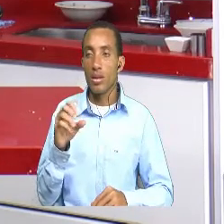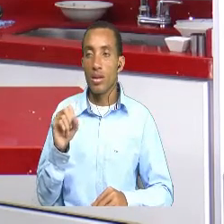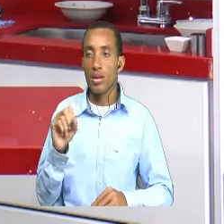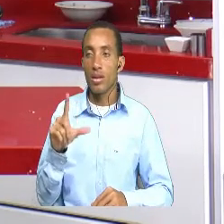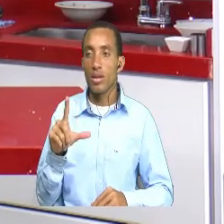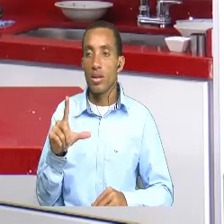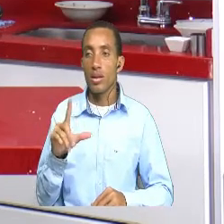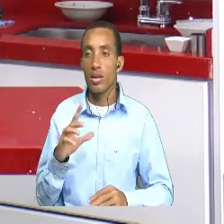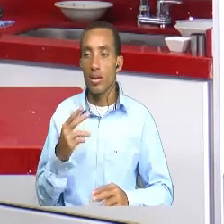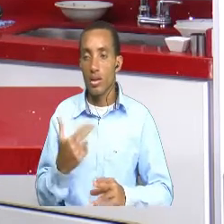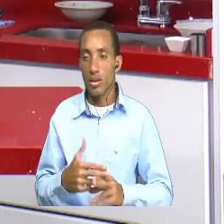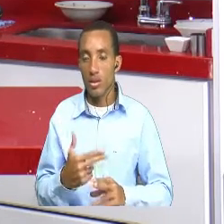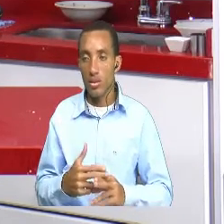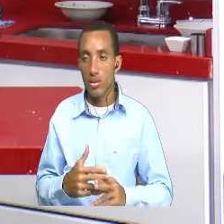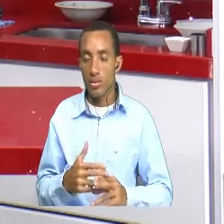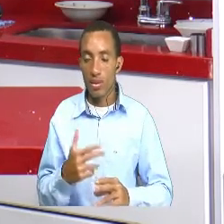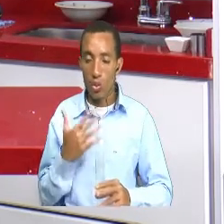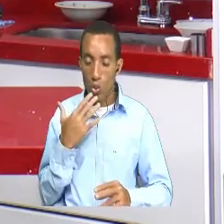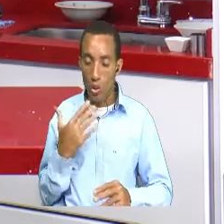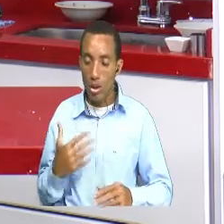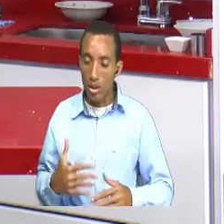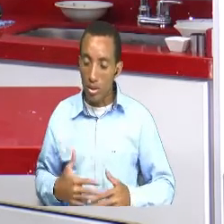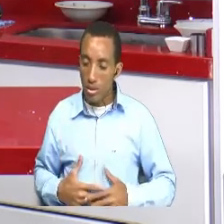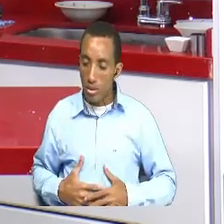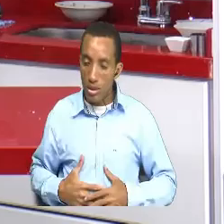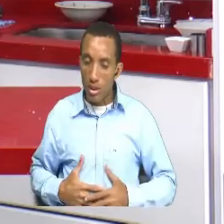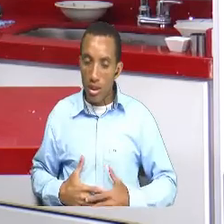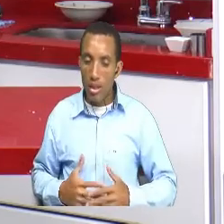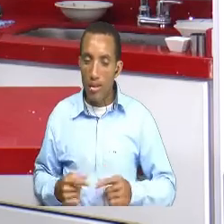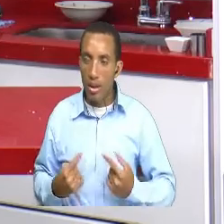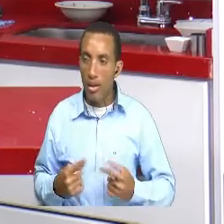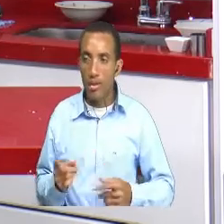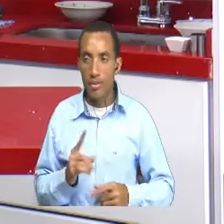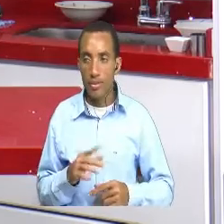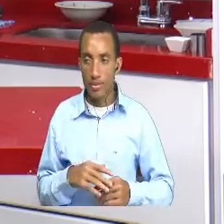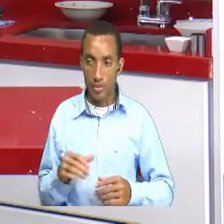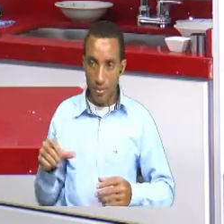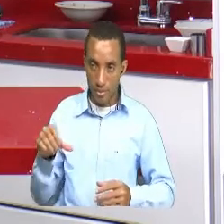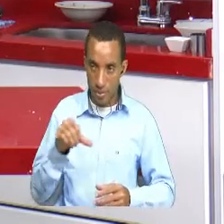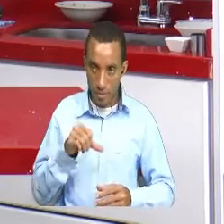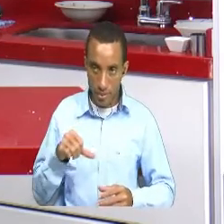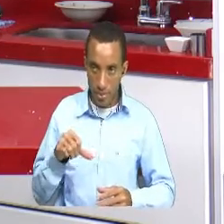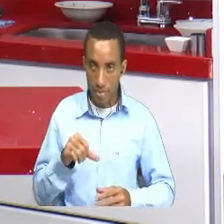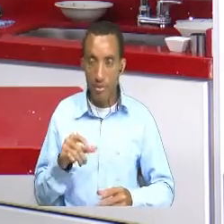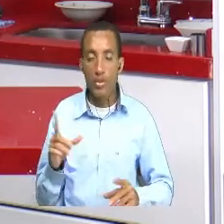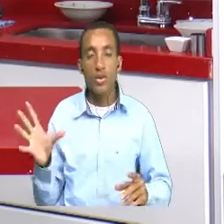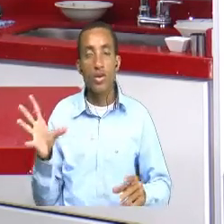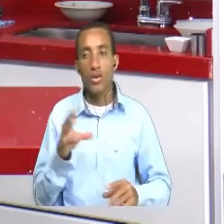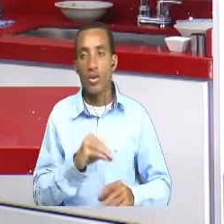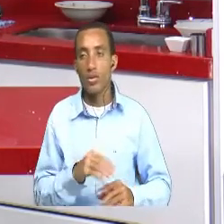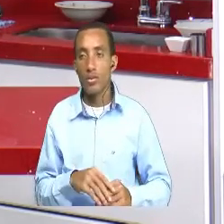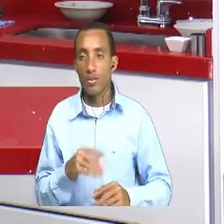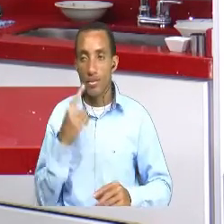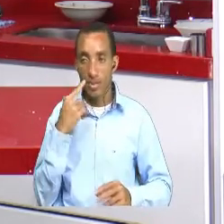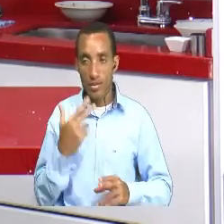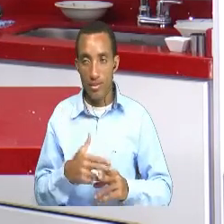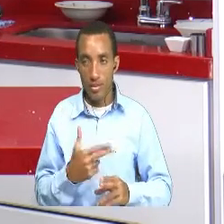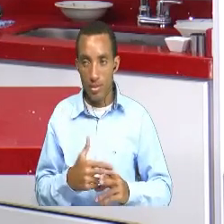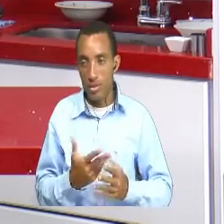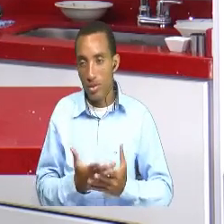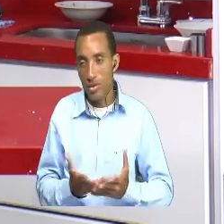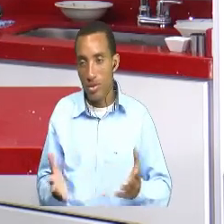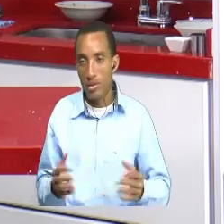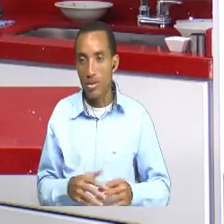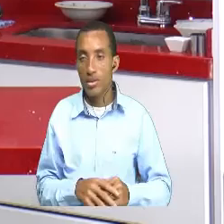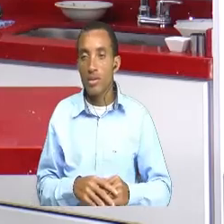que es muy light nuestro vinagre es muy saludable nuestro balsámico es muy saludable y como vieron triste poca proteína que